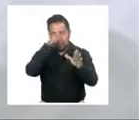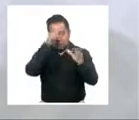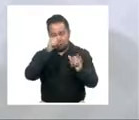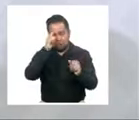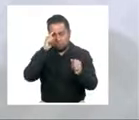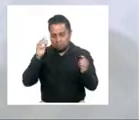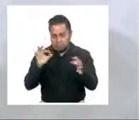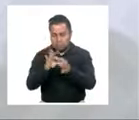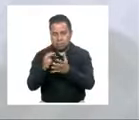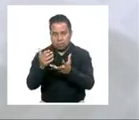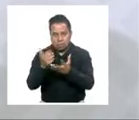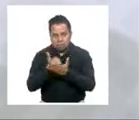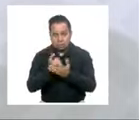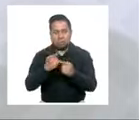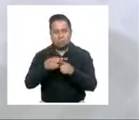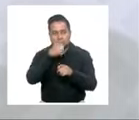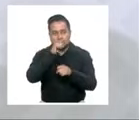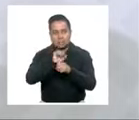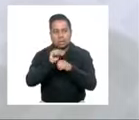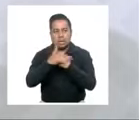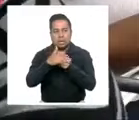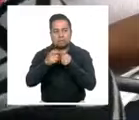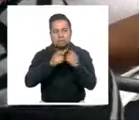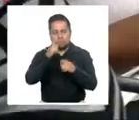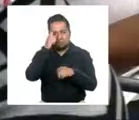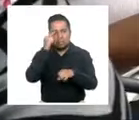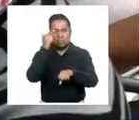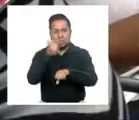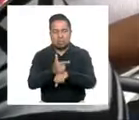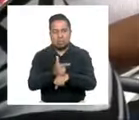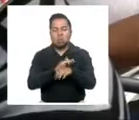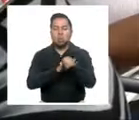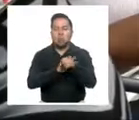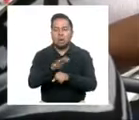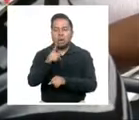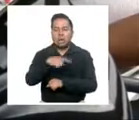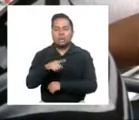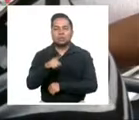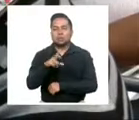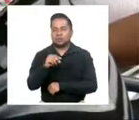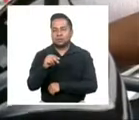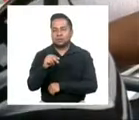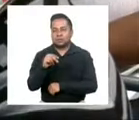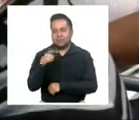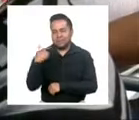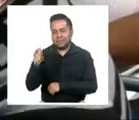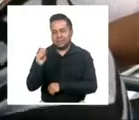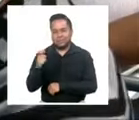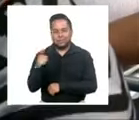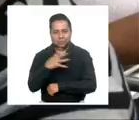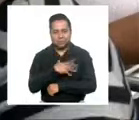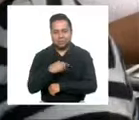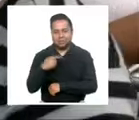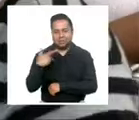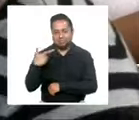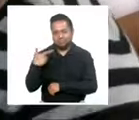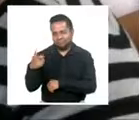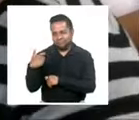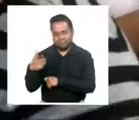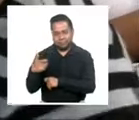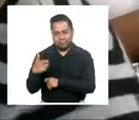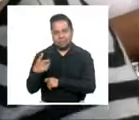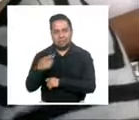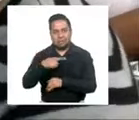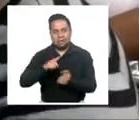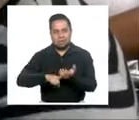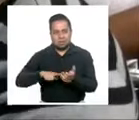de colaboración con la Secretaría de Administración para detectar a estos deudores alimentarios morosos, no tanto a